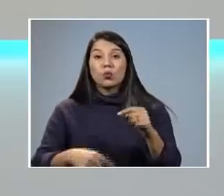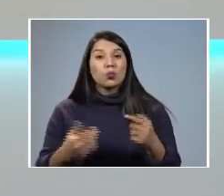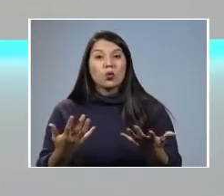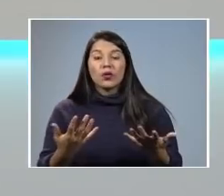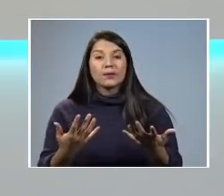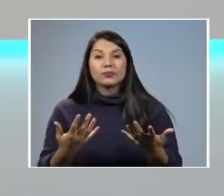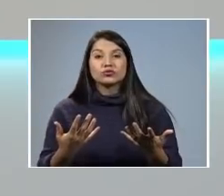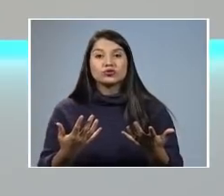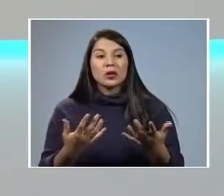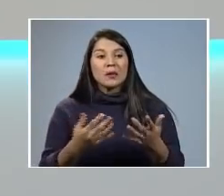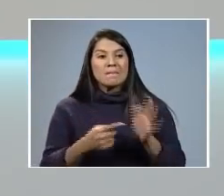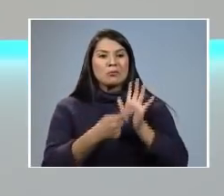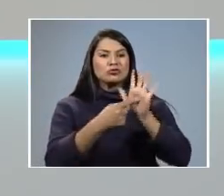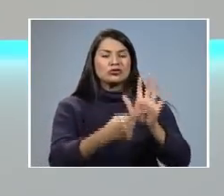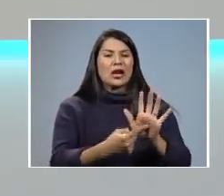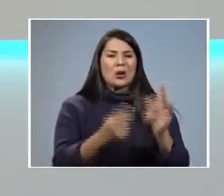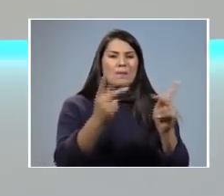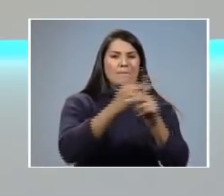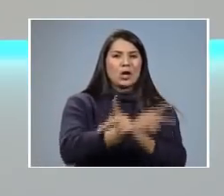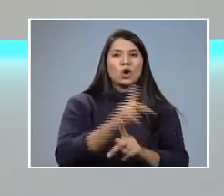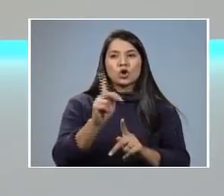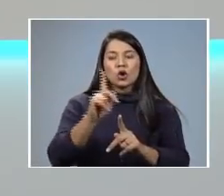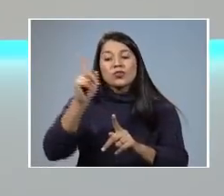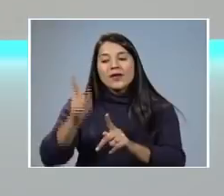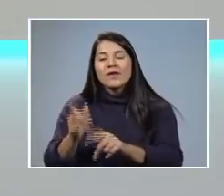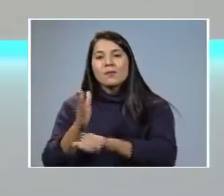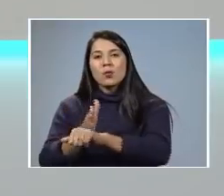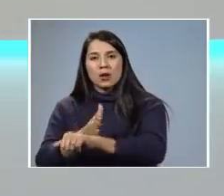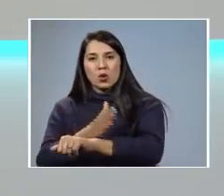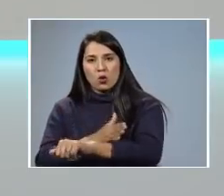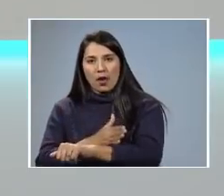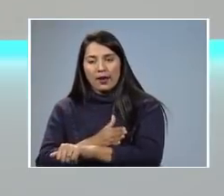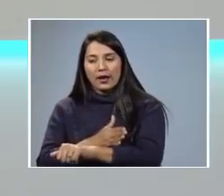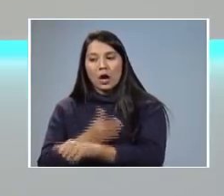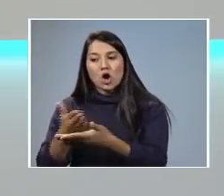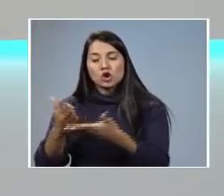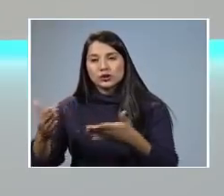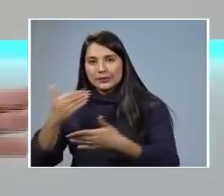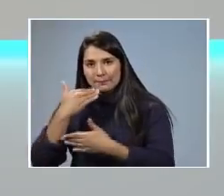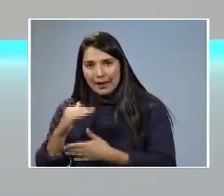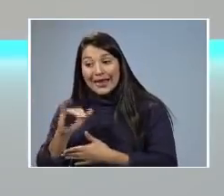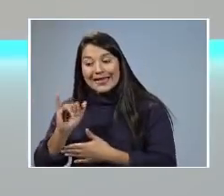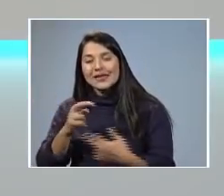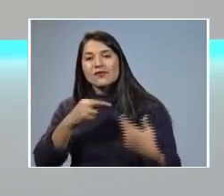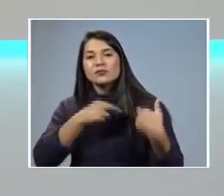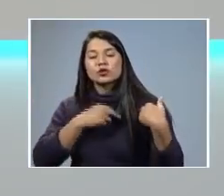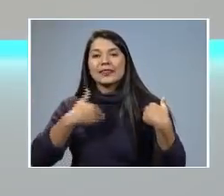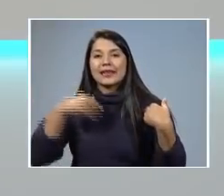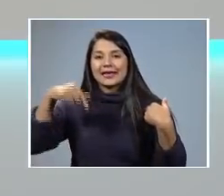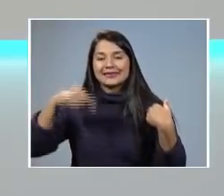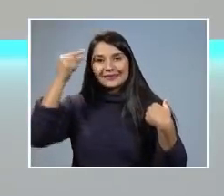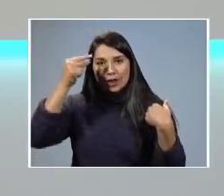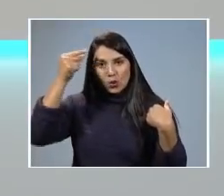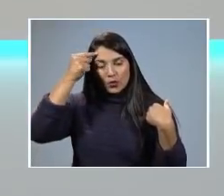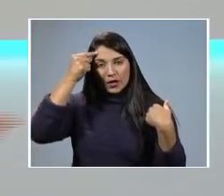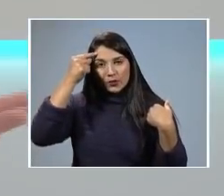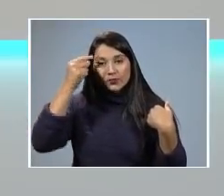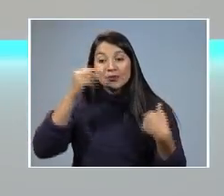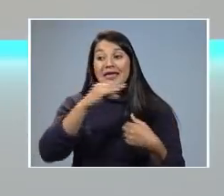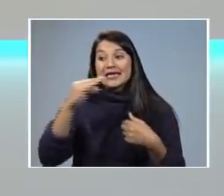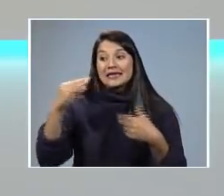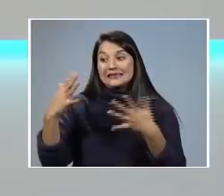de este Estado, debemos de mejorar lo que no esté funcionando bien, y esa es la tarea de este gobierno. Y en este mes, digamos,